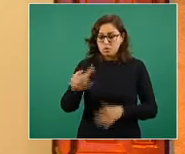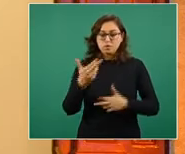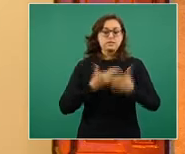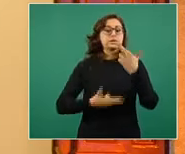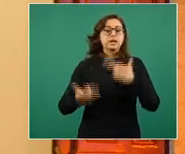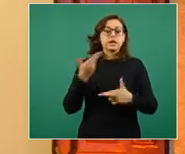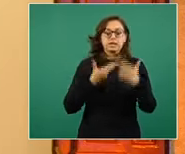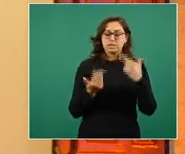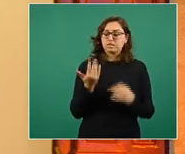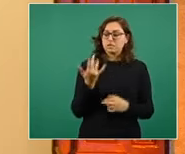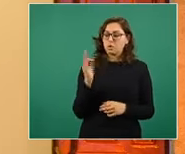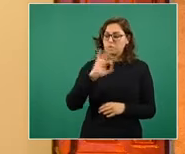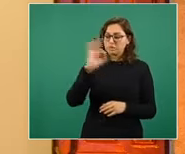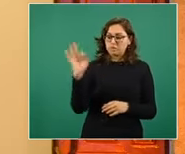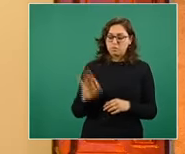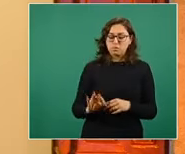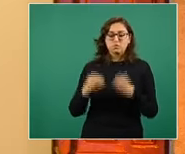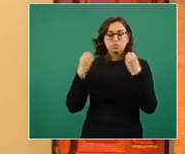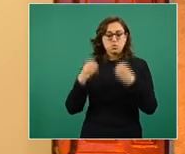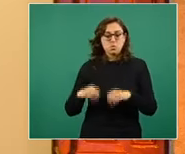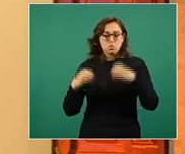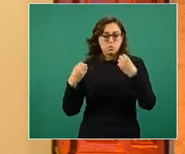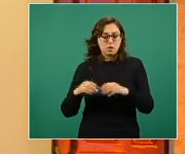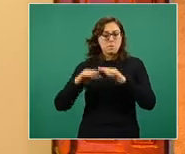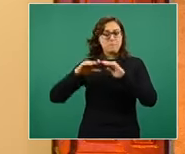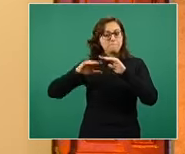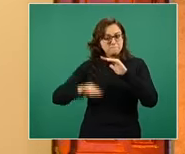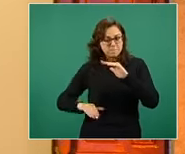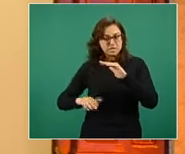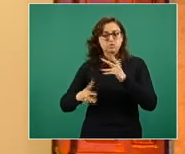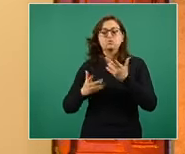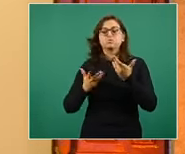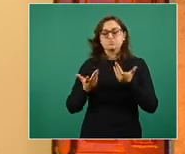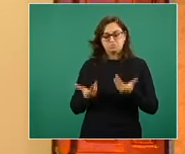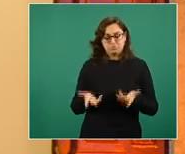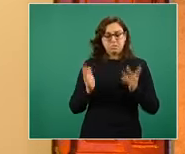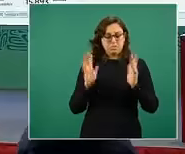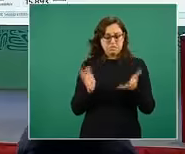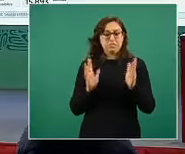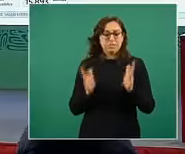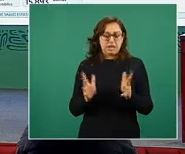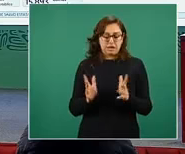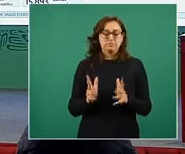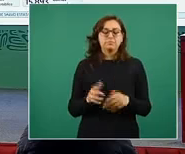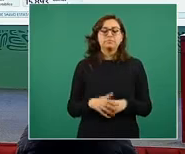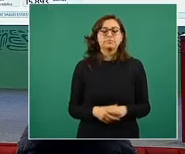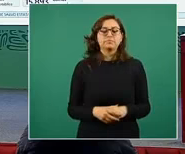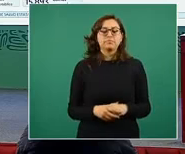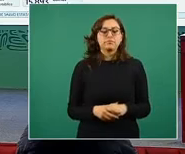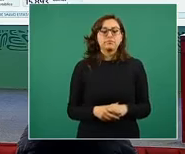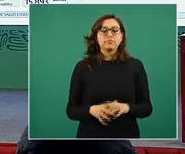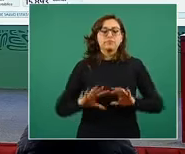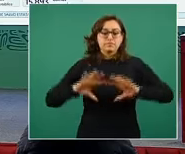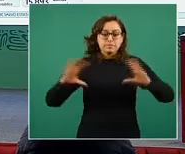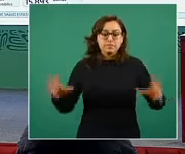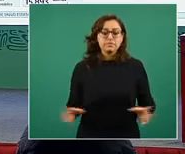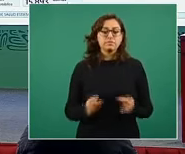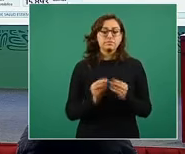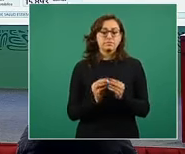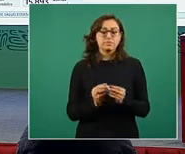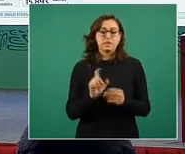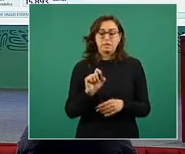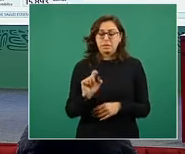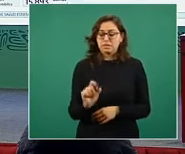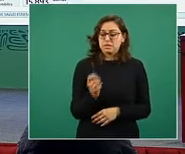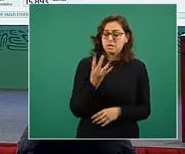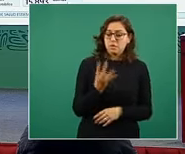ya disminuye su ocupación de camas generales por debajo del 50%, y son en total estas 24